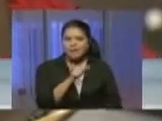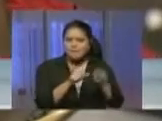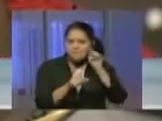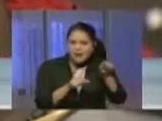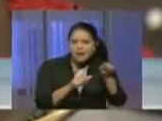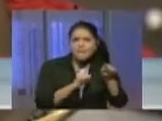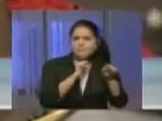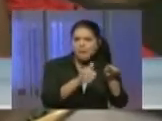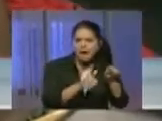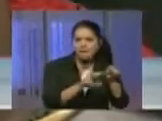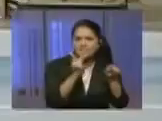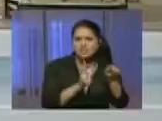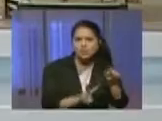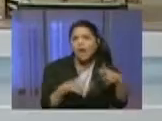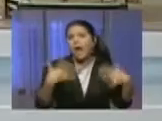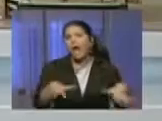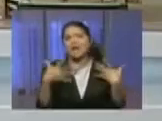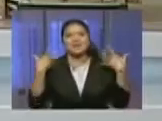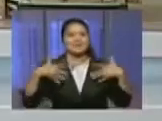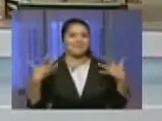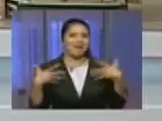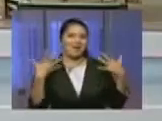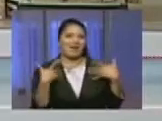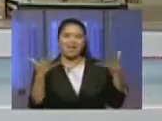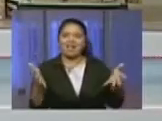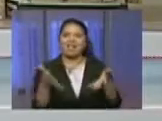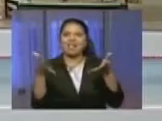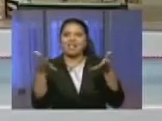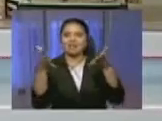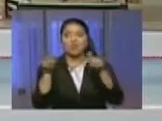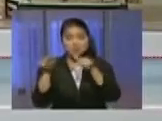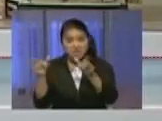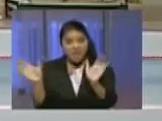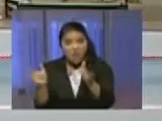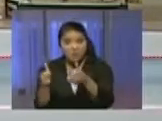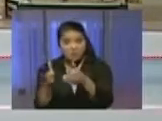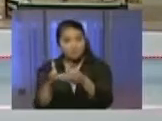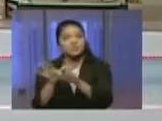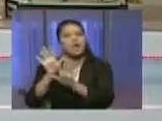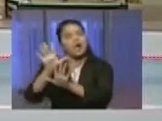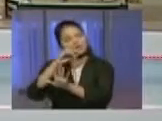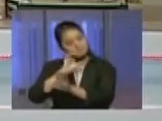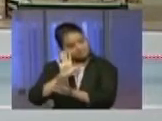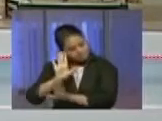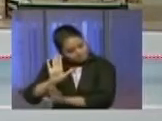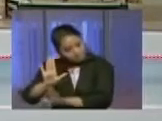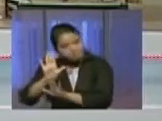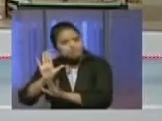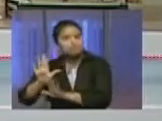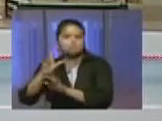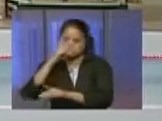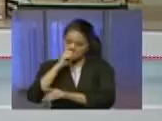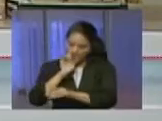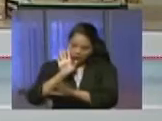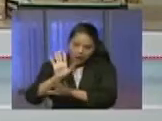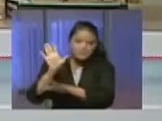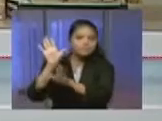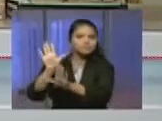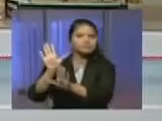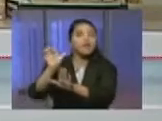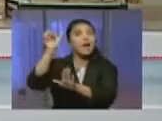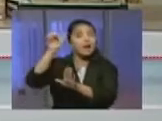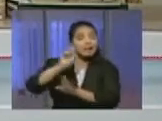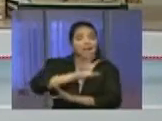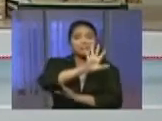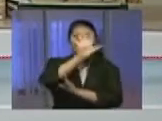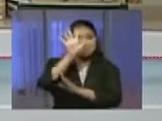ellos creen que le sale mal a la patria a la banda de Los Ramos le llegará su hora todo tiene su hora bajo este cielo